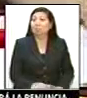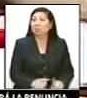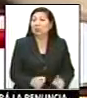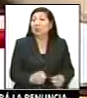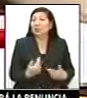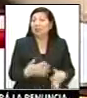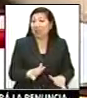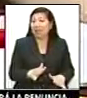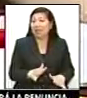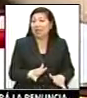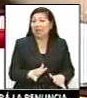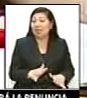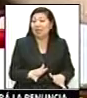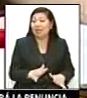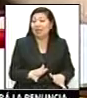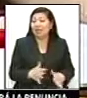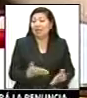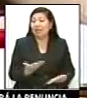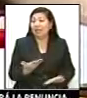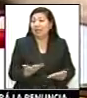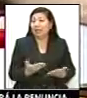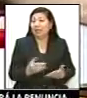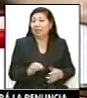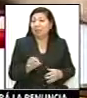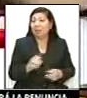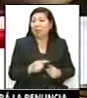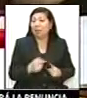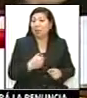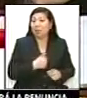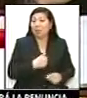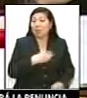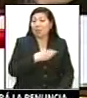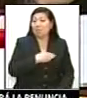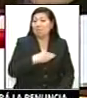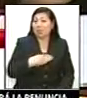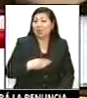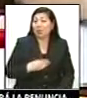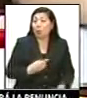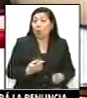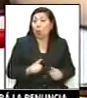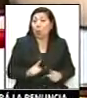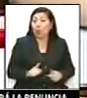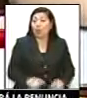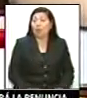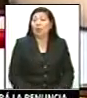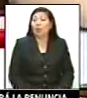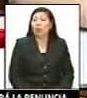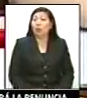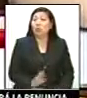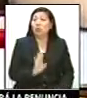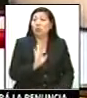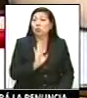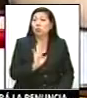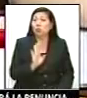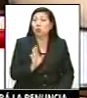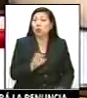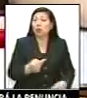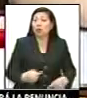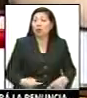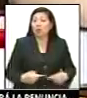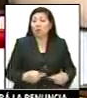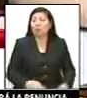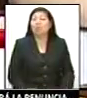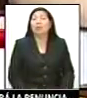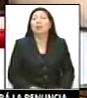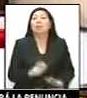ya habría sido solucionado por el propio Ministerio, cuando en el ejercicio de sus competencias y dentro